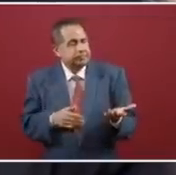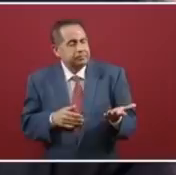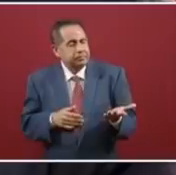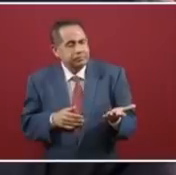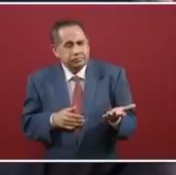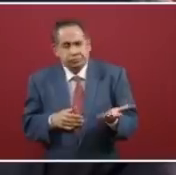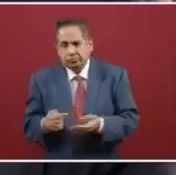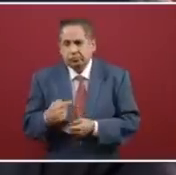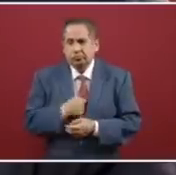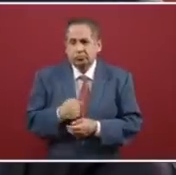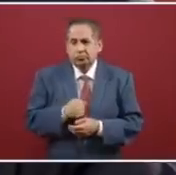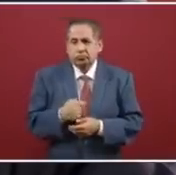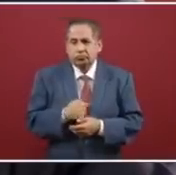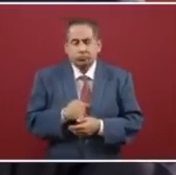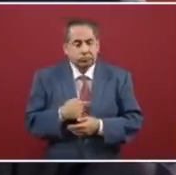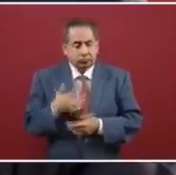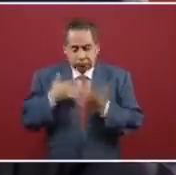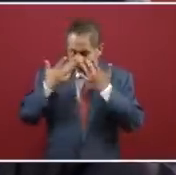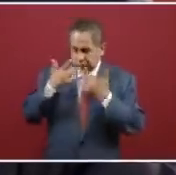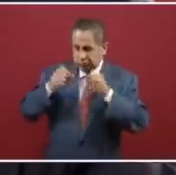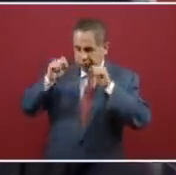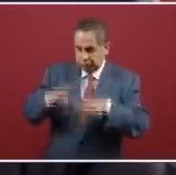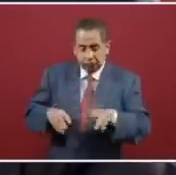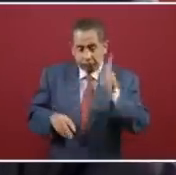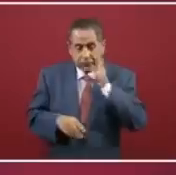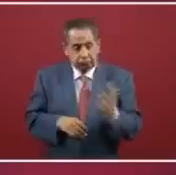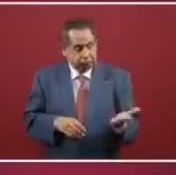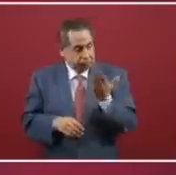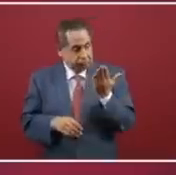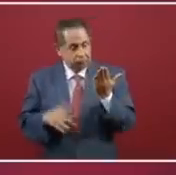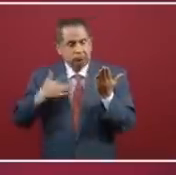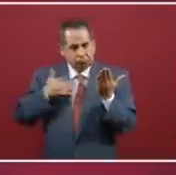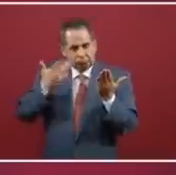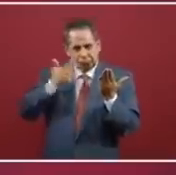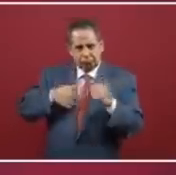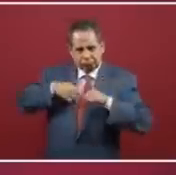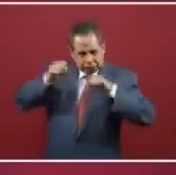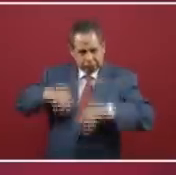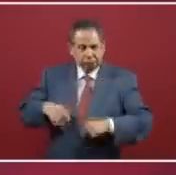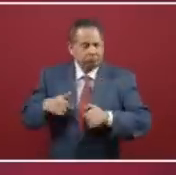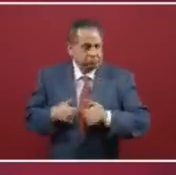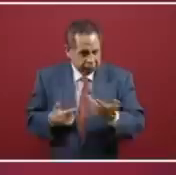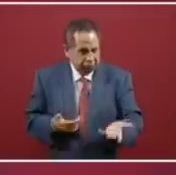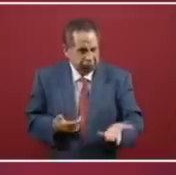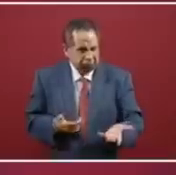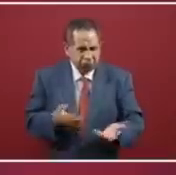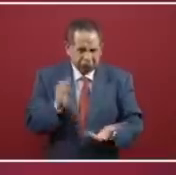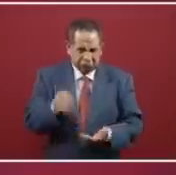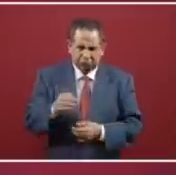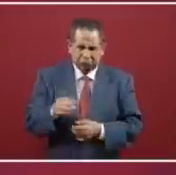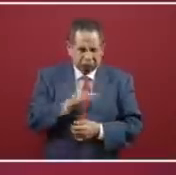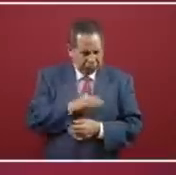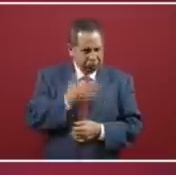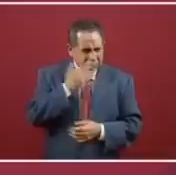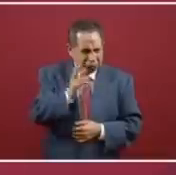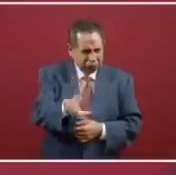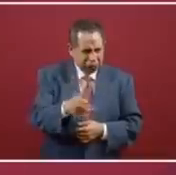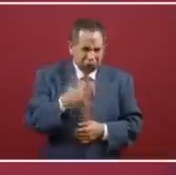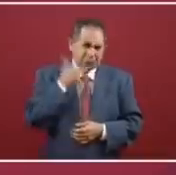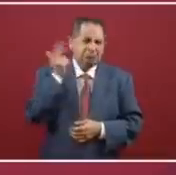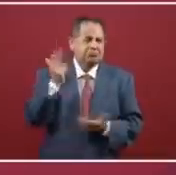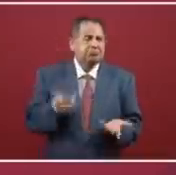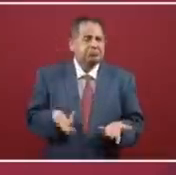yo renuncio como dirigente me alejo